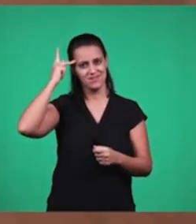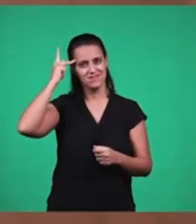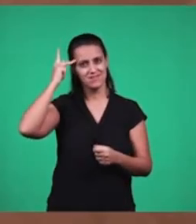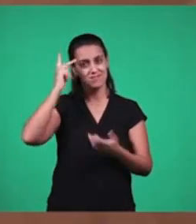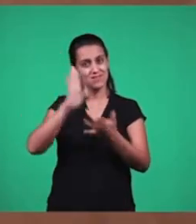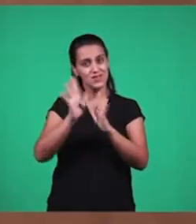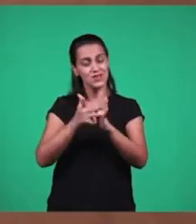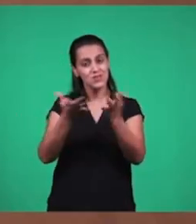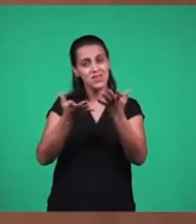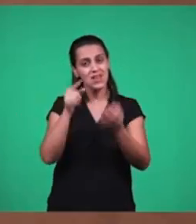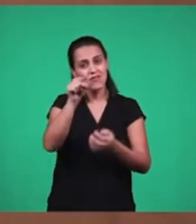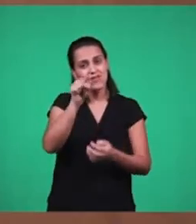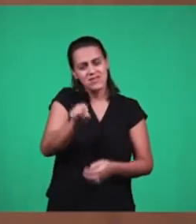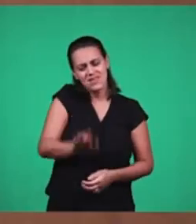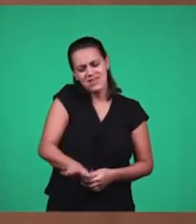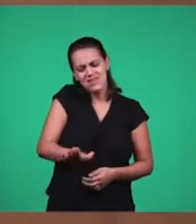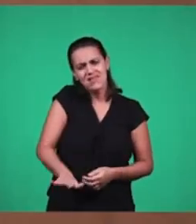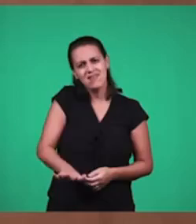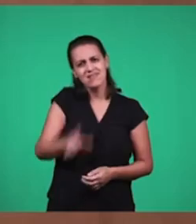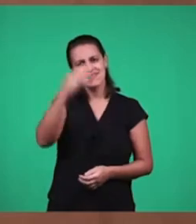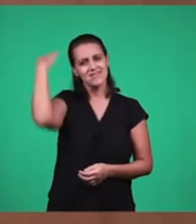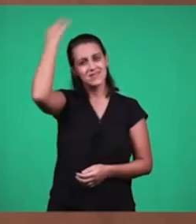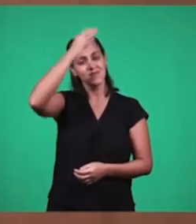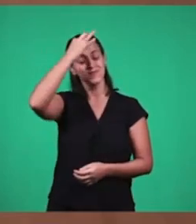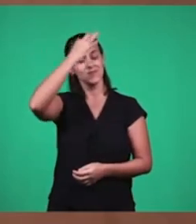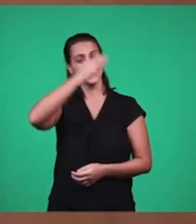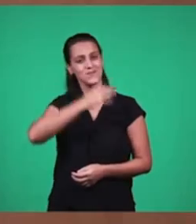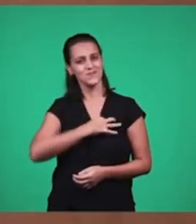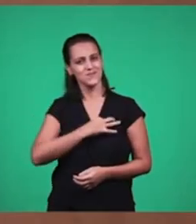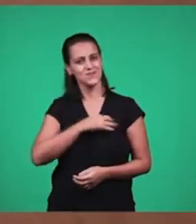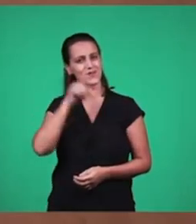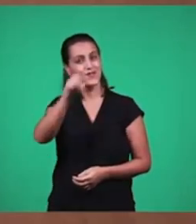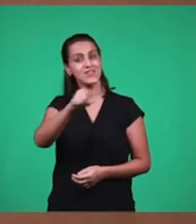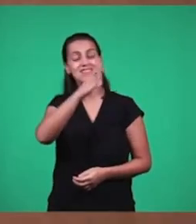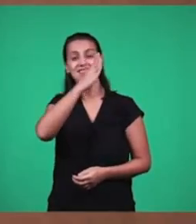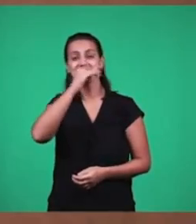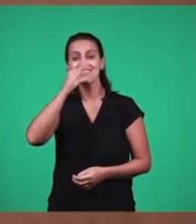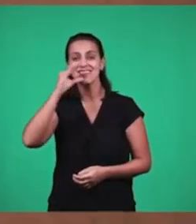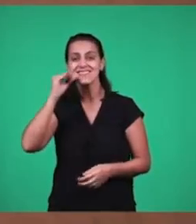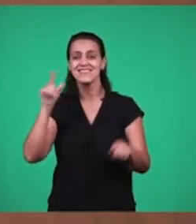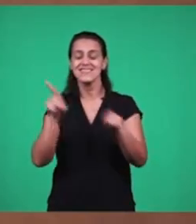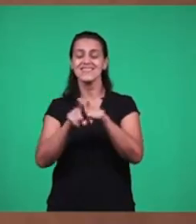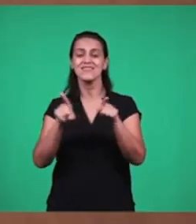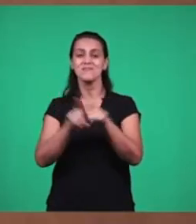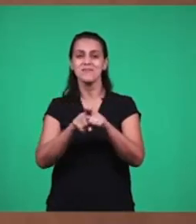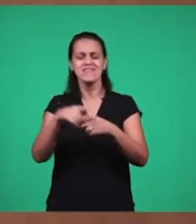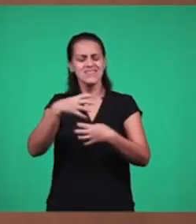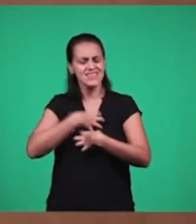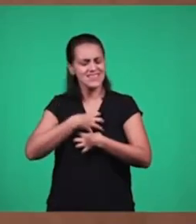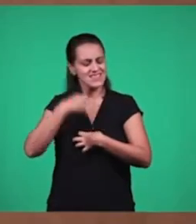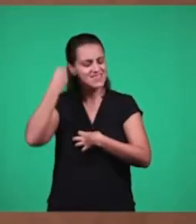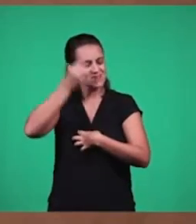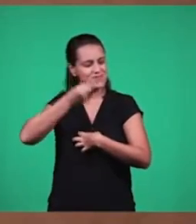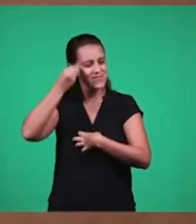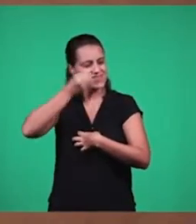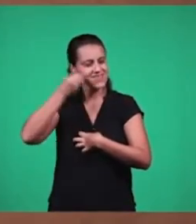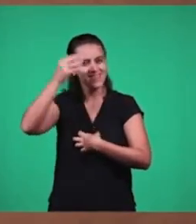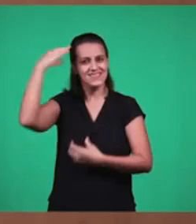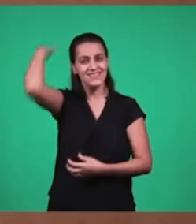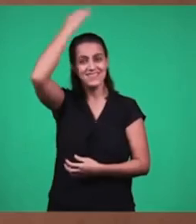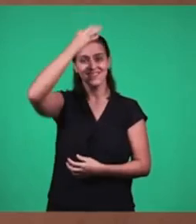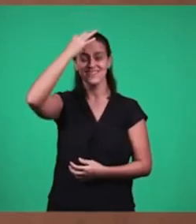Jesús quiere bautizarte. Aún así, niño o tú, adolescente, puedes vivir una